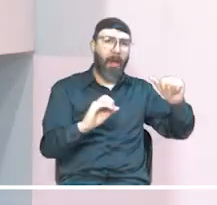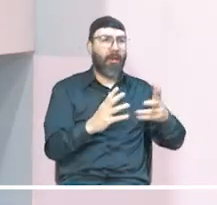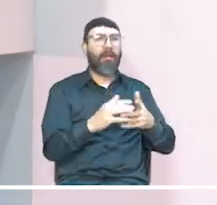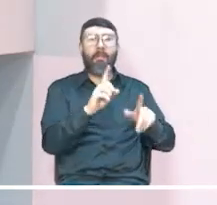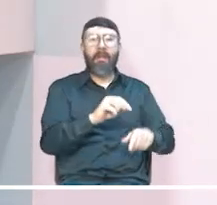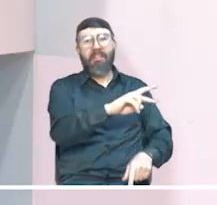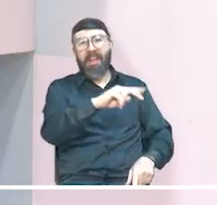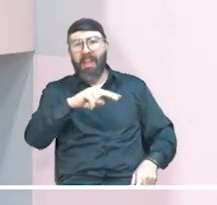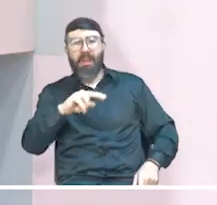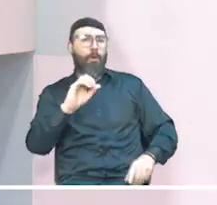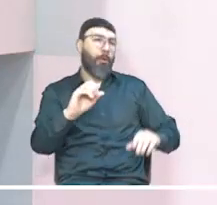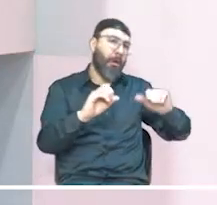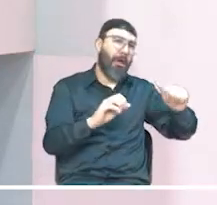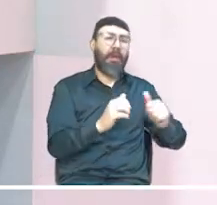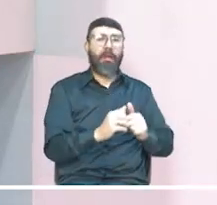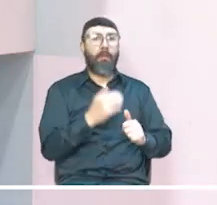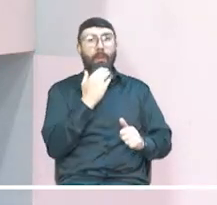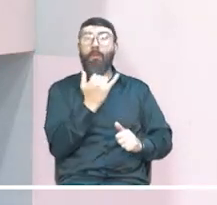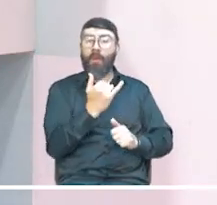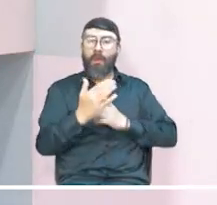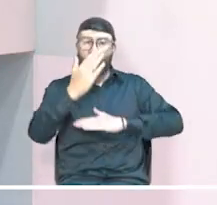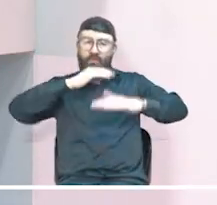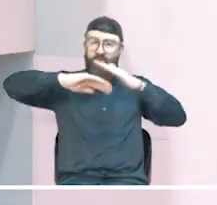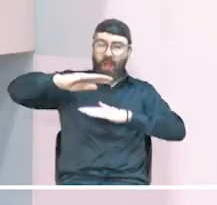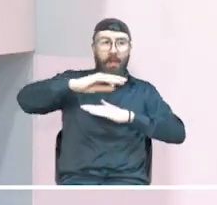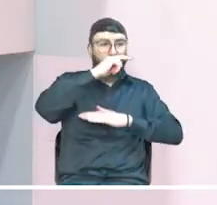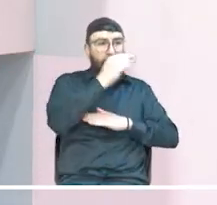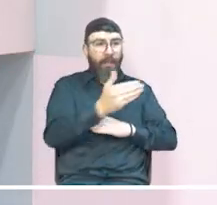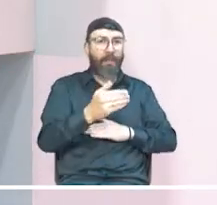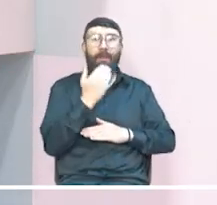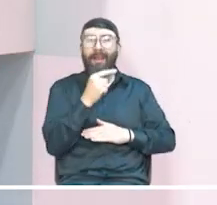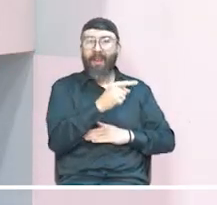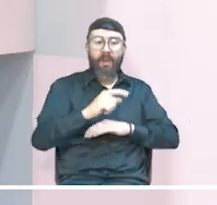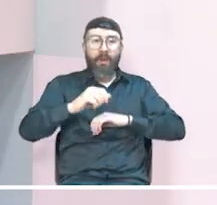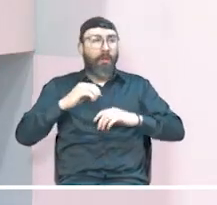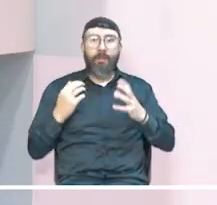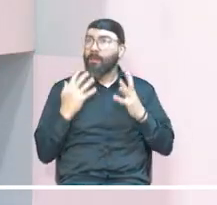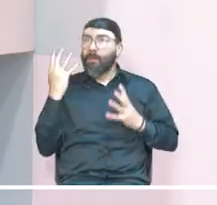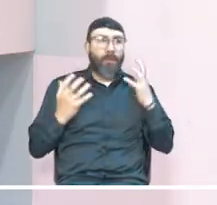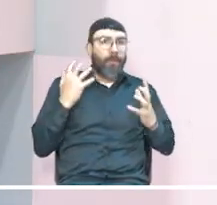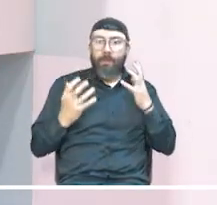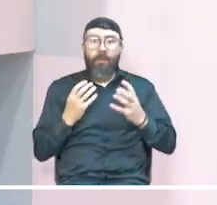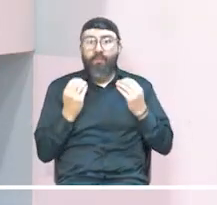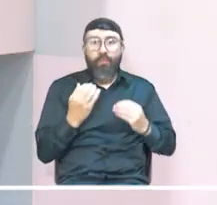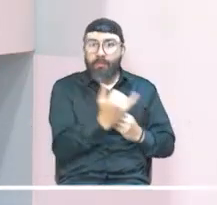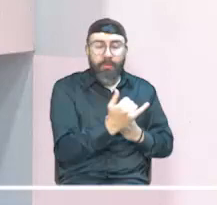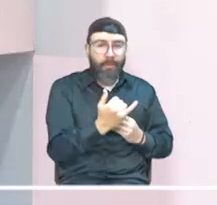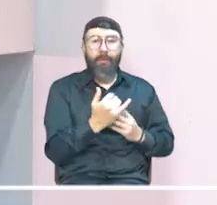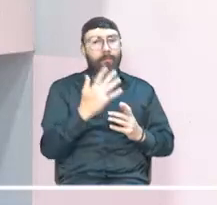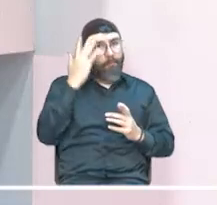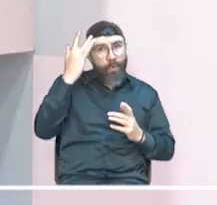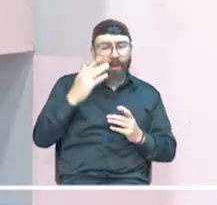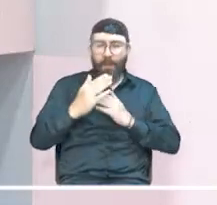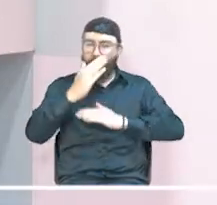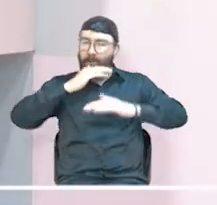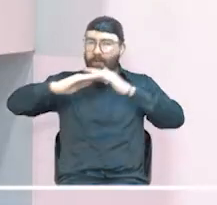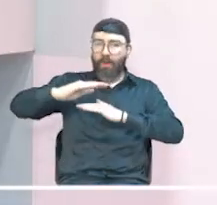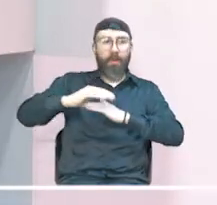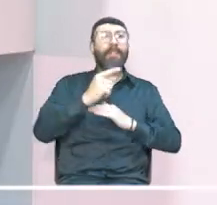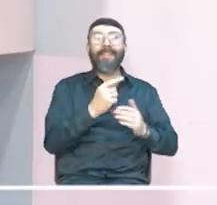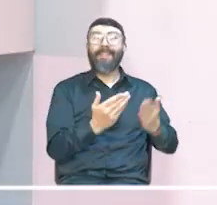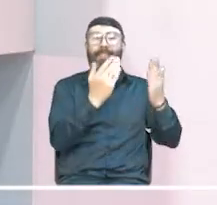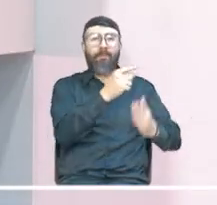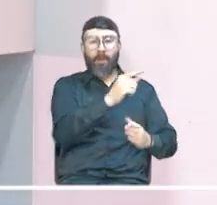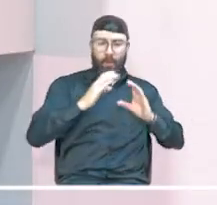natación, las artes marciales yo las recomiendo mucho en niños con hiperactividad, porque el arte marcial implica tener un control del cuerpo,